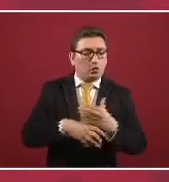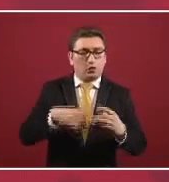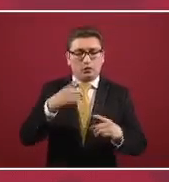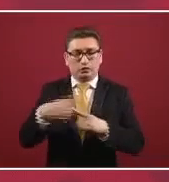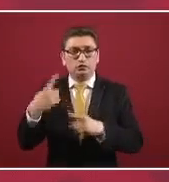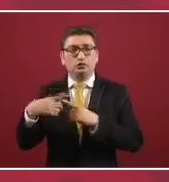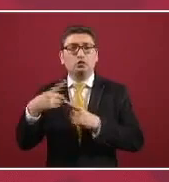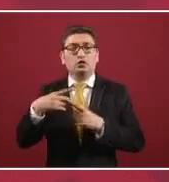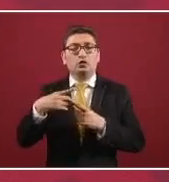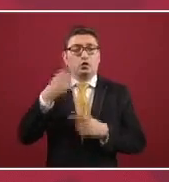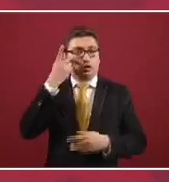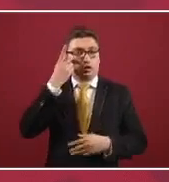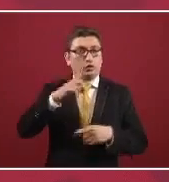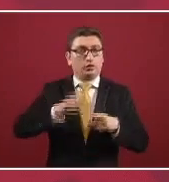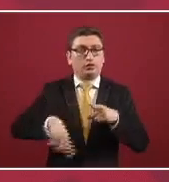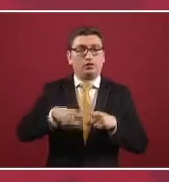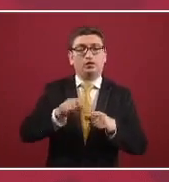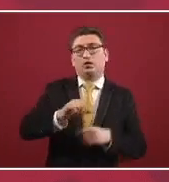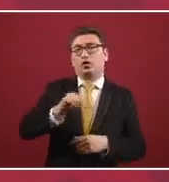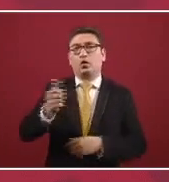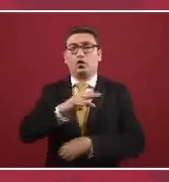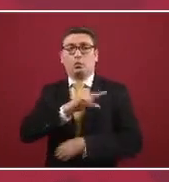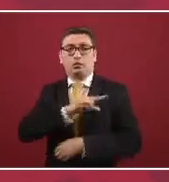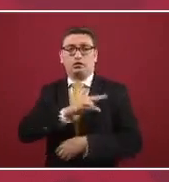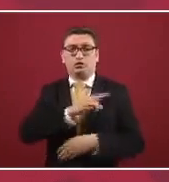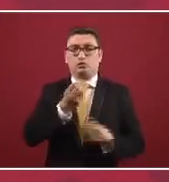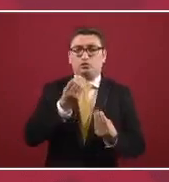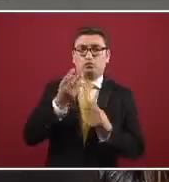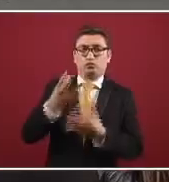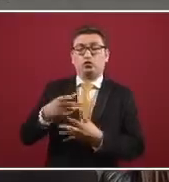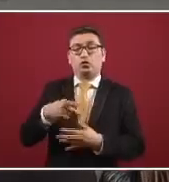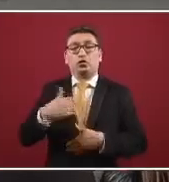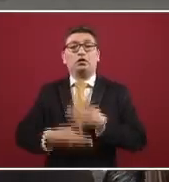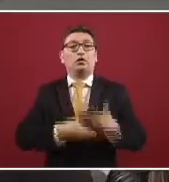iba a haber crecimiento, iba a haber empleo, iba a haber bienestar.